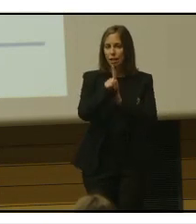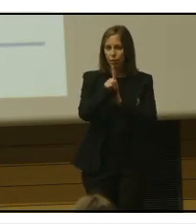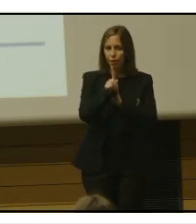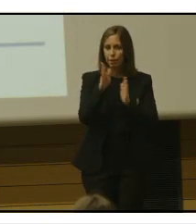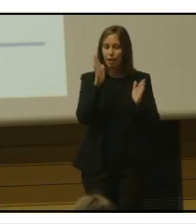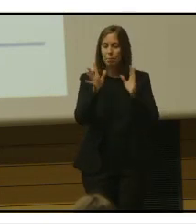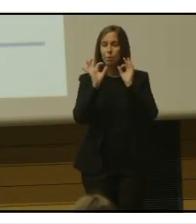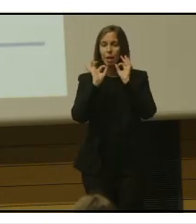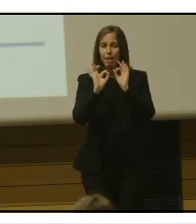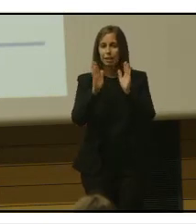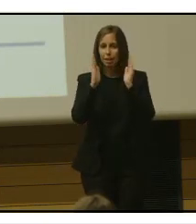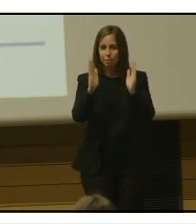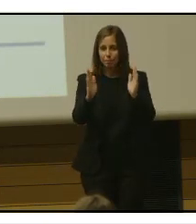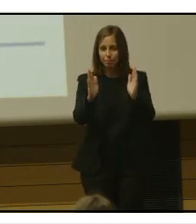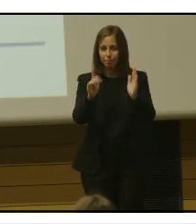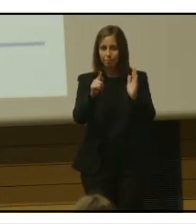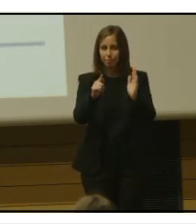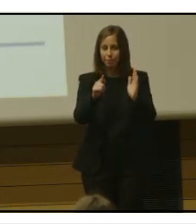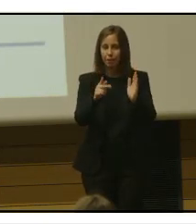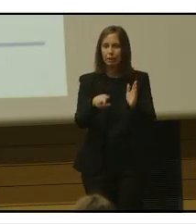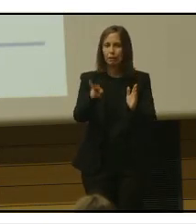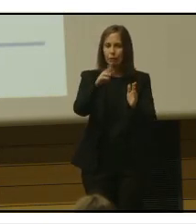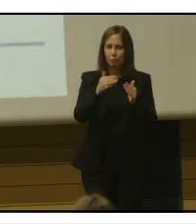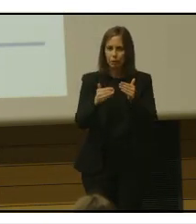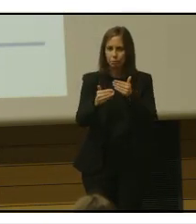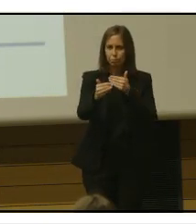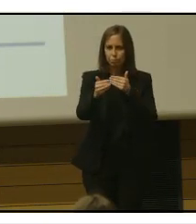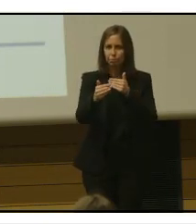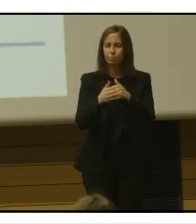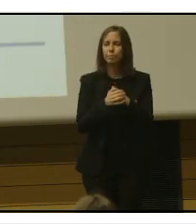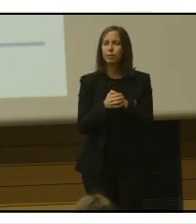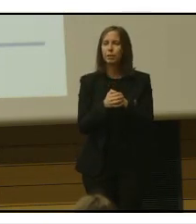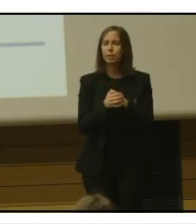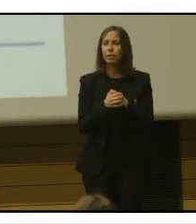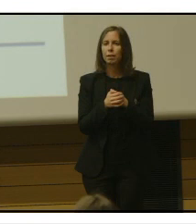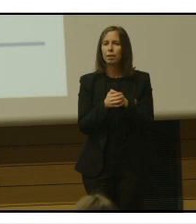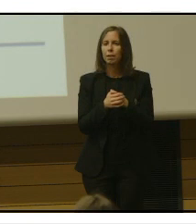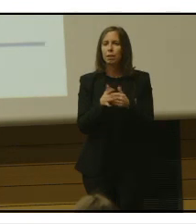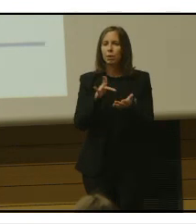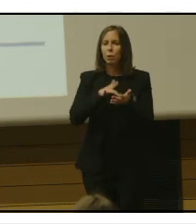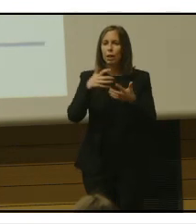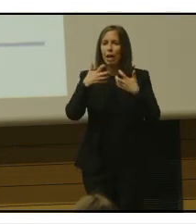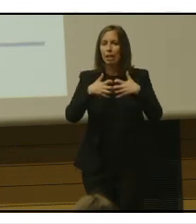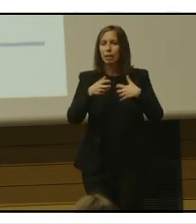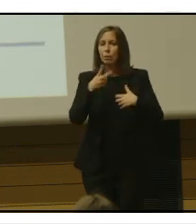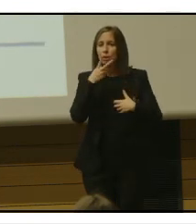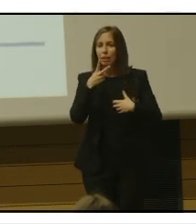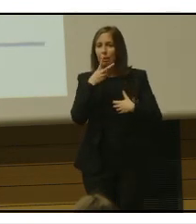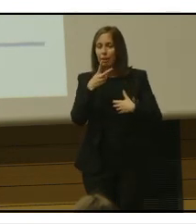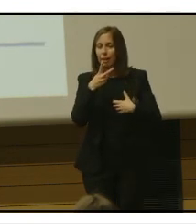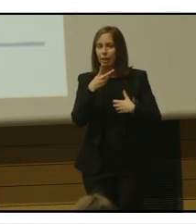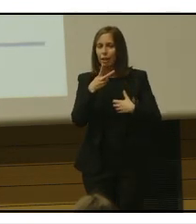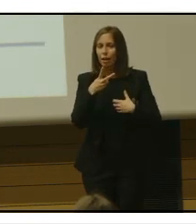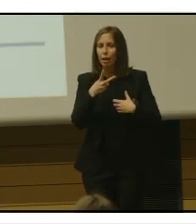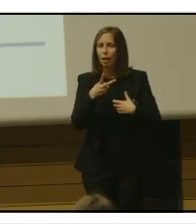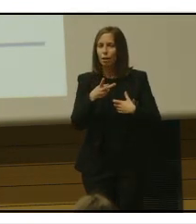momento, bueno, cuando veréis que esto se va a repetir también con el humo ambiental de tabaco, cuando la industria tabaquera ya lo saca todo. Entonces